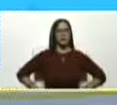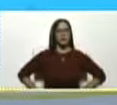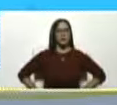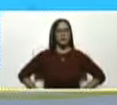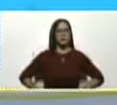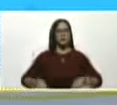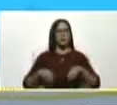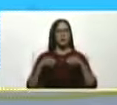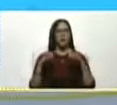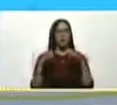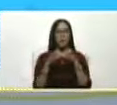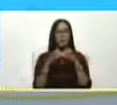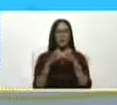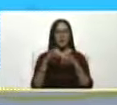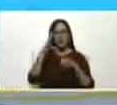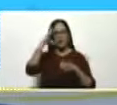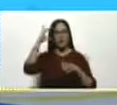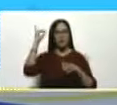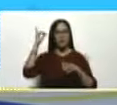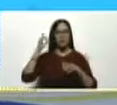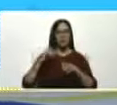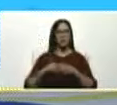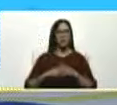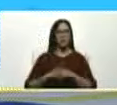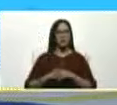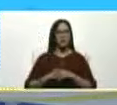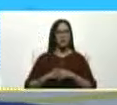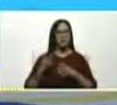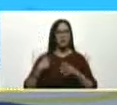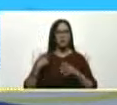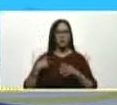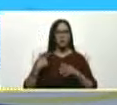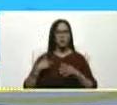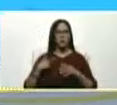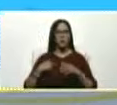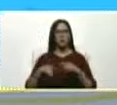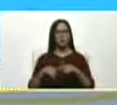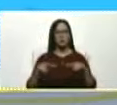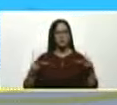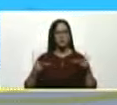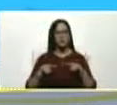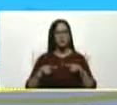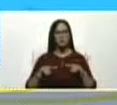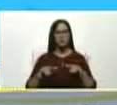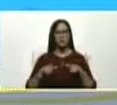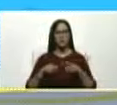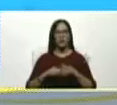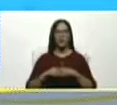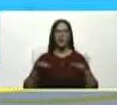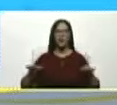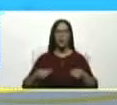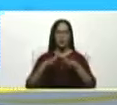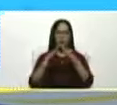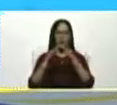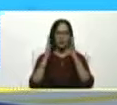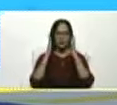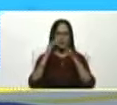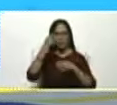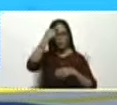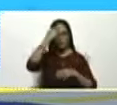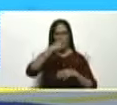la compañera Delcy Rodríguez tuvo un percance en Cumanacoa, atendiendo al